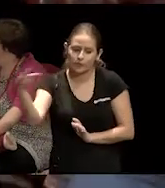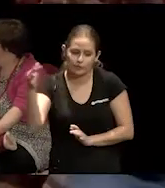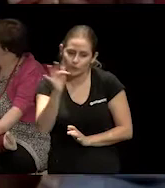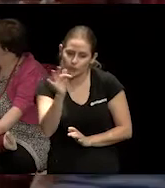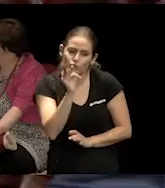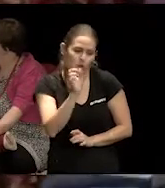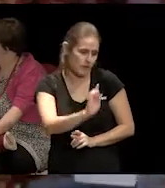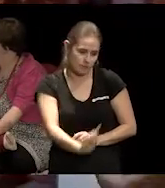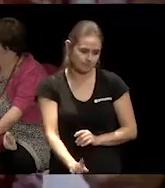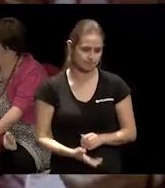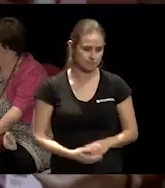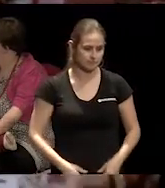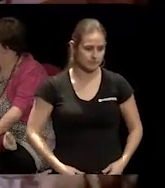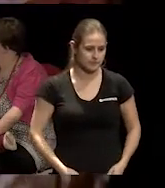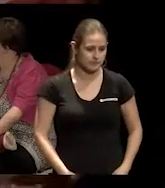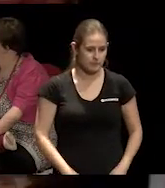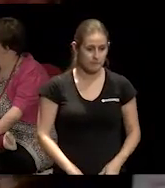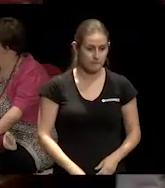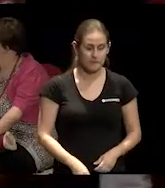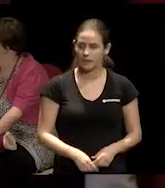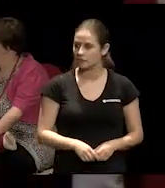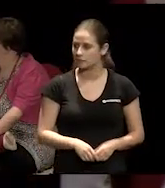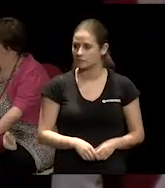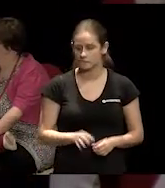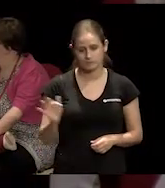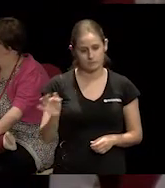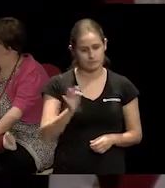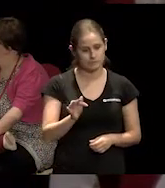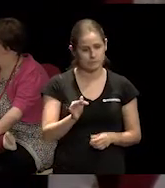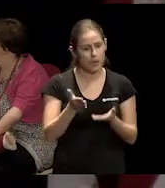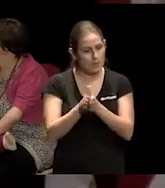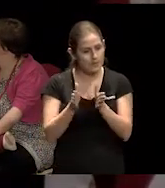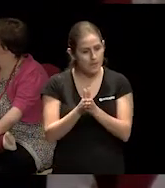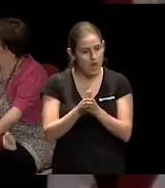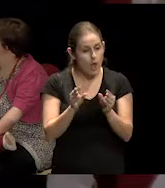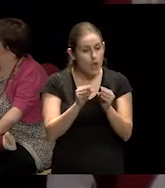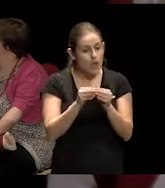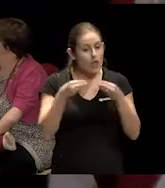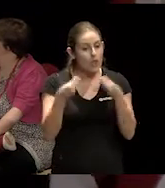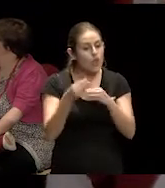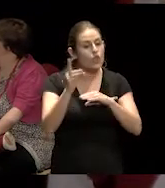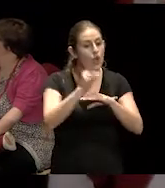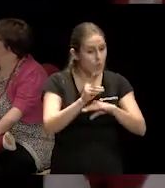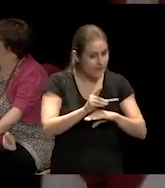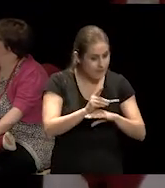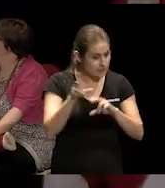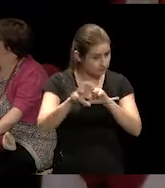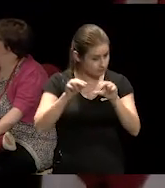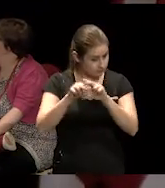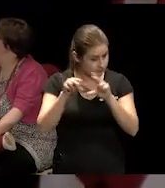La pregunta era, ¿cuándo vamos a subir el documental a Vimeo? Sí,